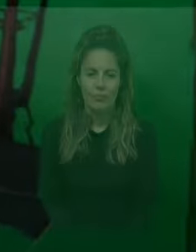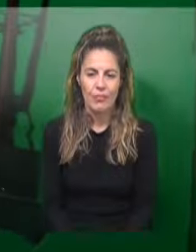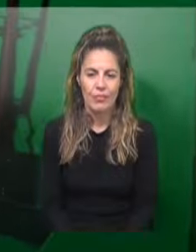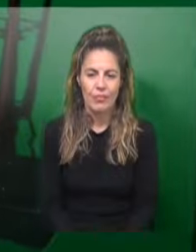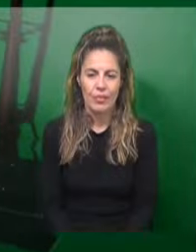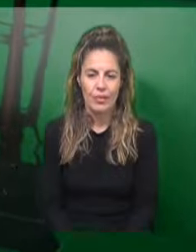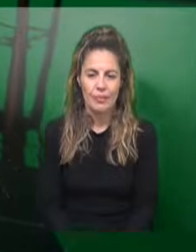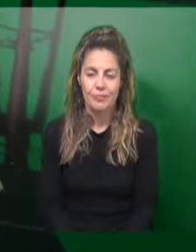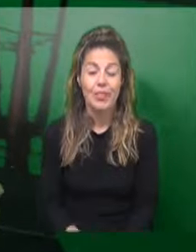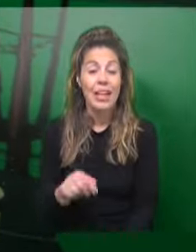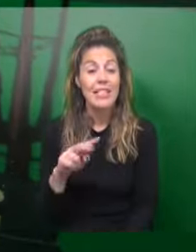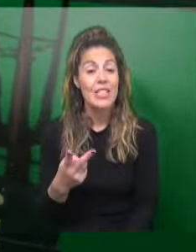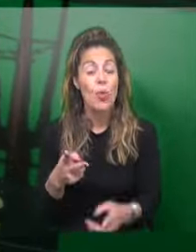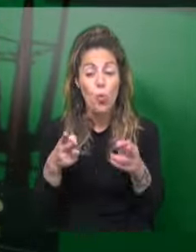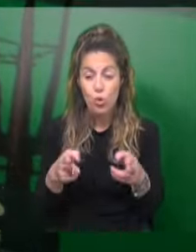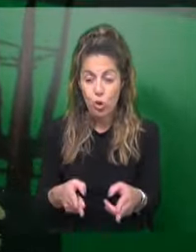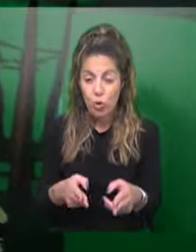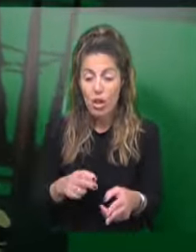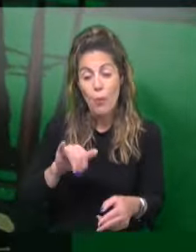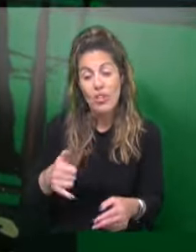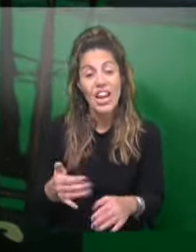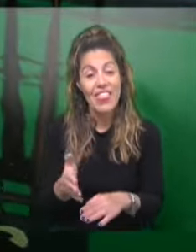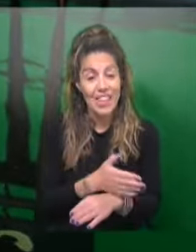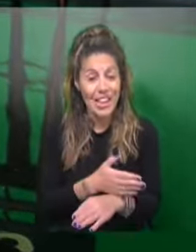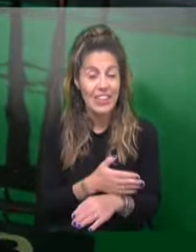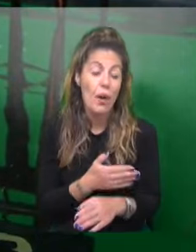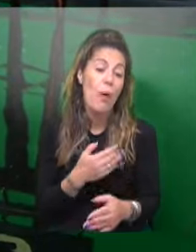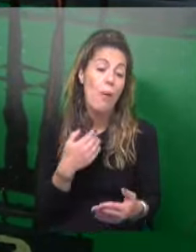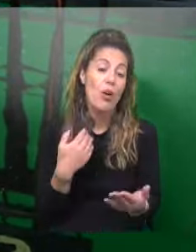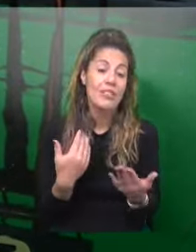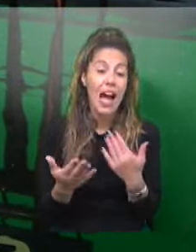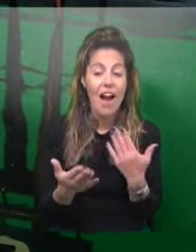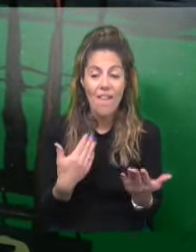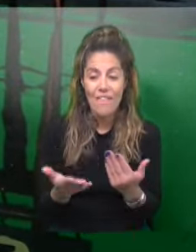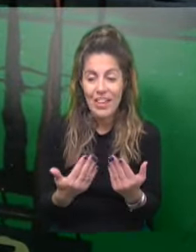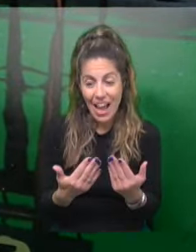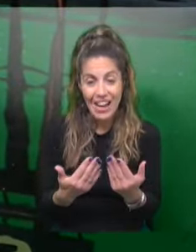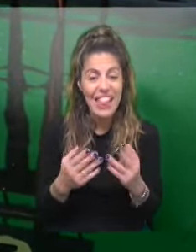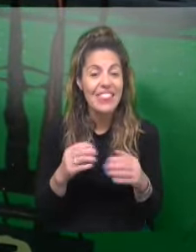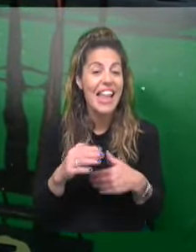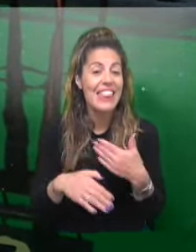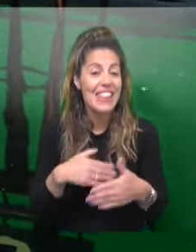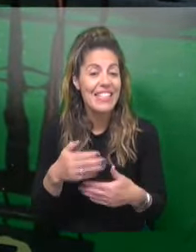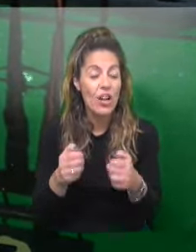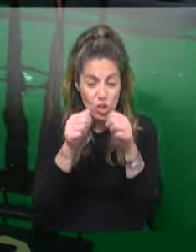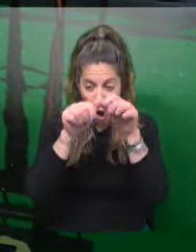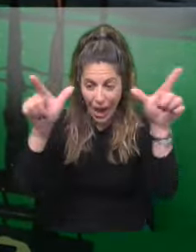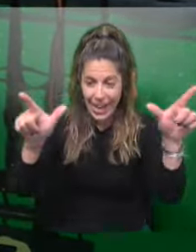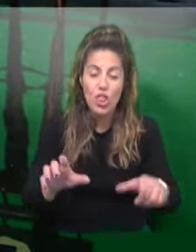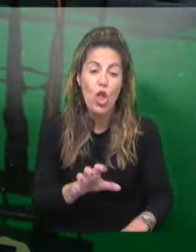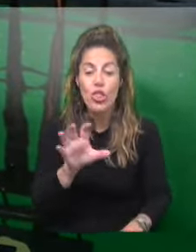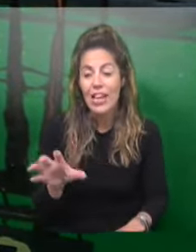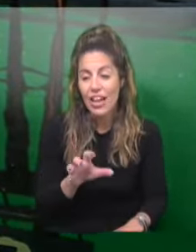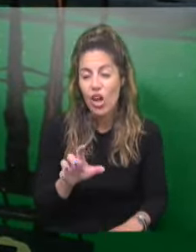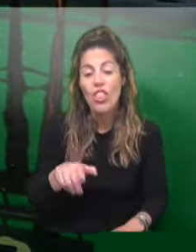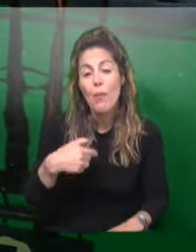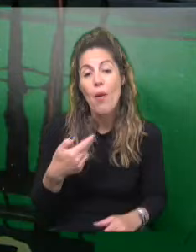bien Y en este segundo bloque como habíamos adelantado nos vamos a seguir metiendo en el desarrollo Agrario de la región y nos vamos a ir a